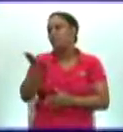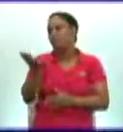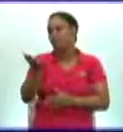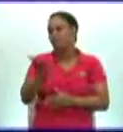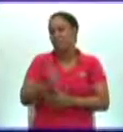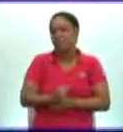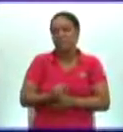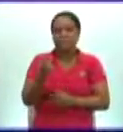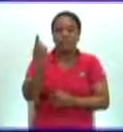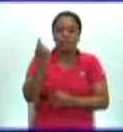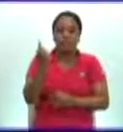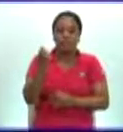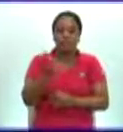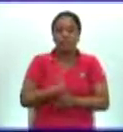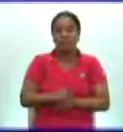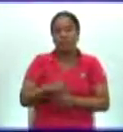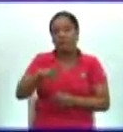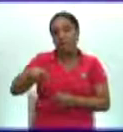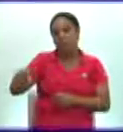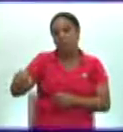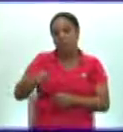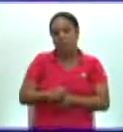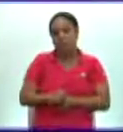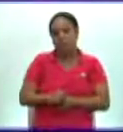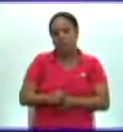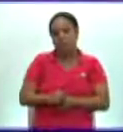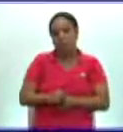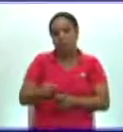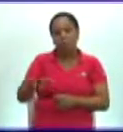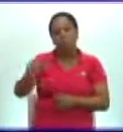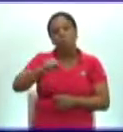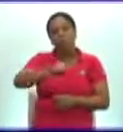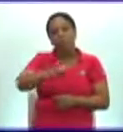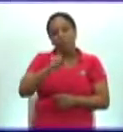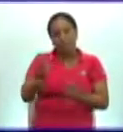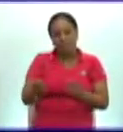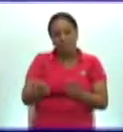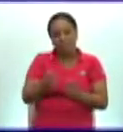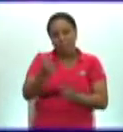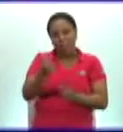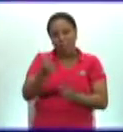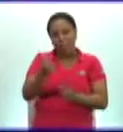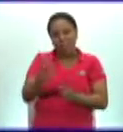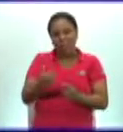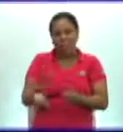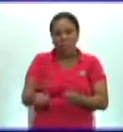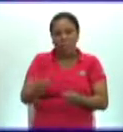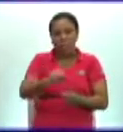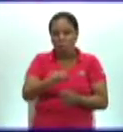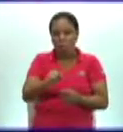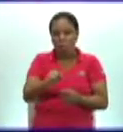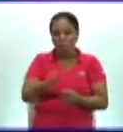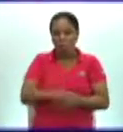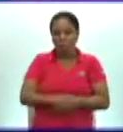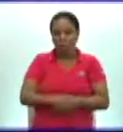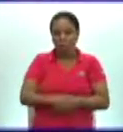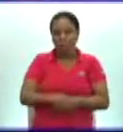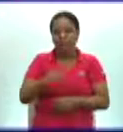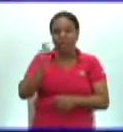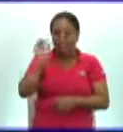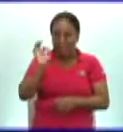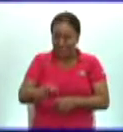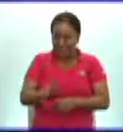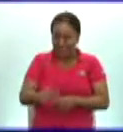que se requiera para ello mantener encendidos sus motores. Este principio se aplica también al estado con